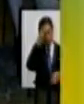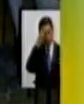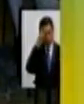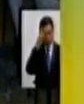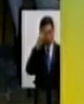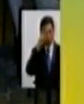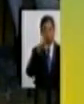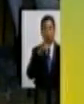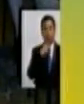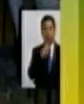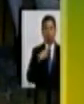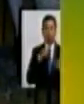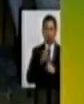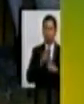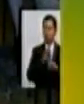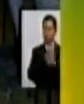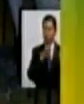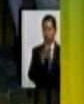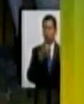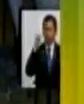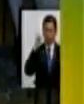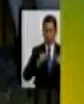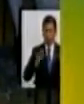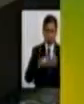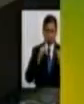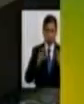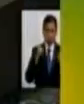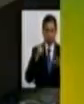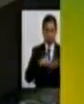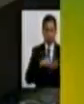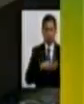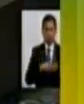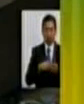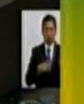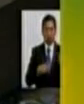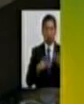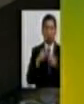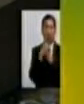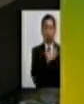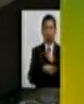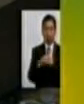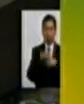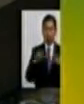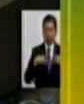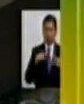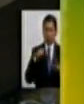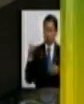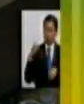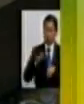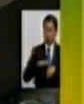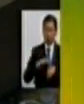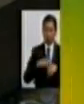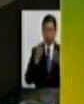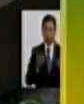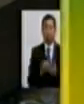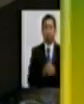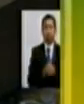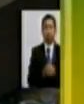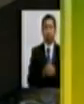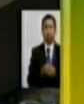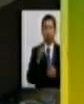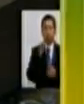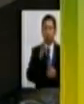controversias para que reine la razón y no la fuerza. Segunda, que el pueblo boliviano